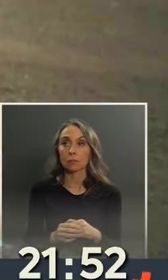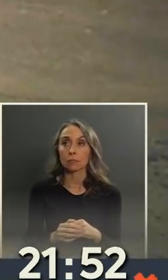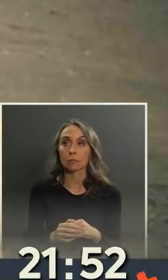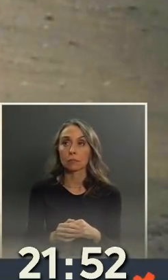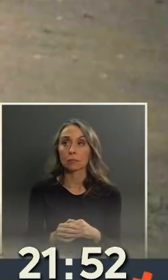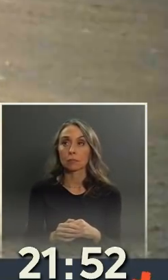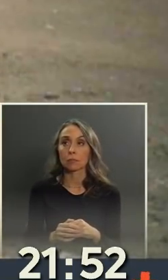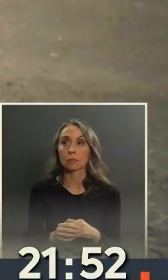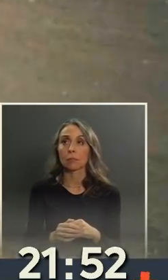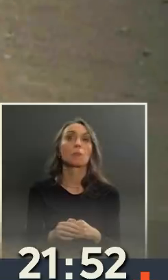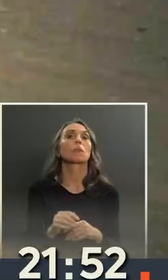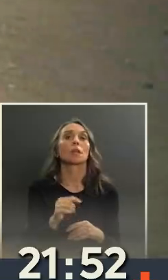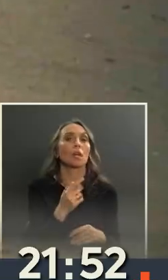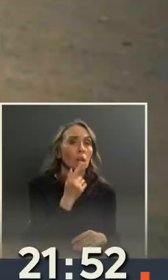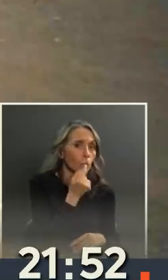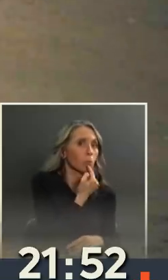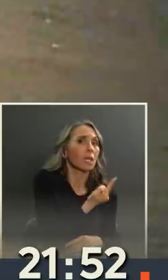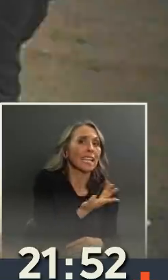¿Ahora qué sigue?